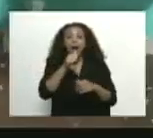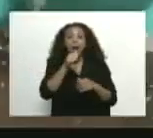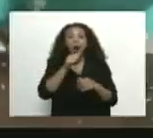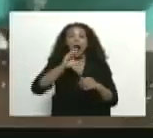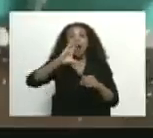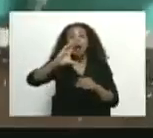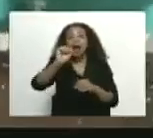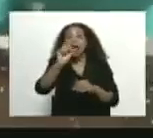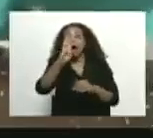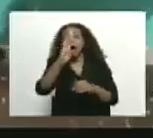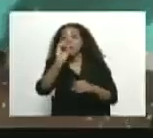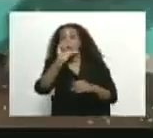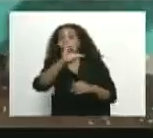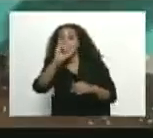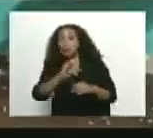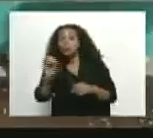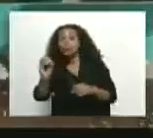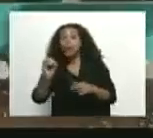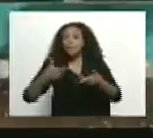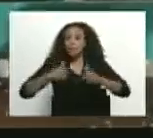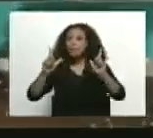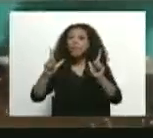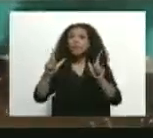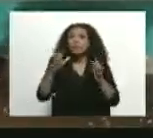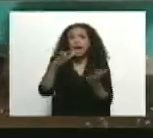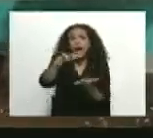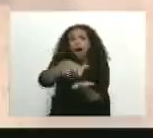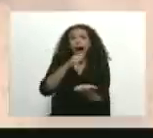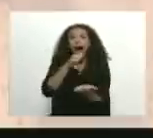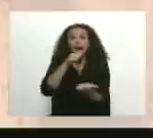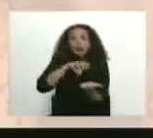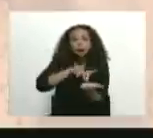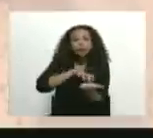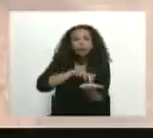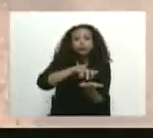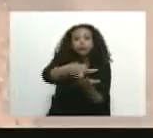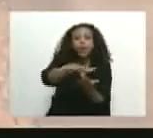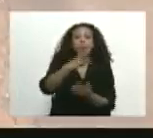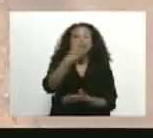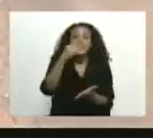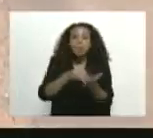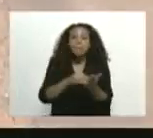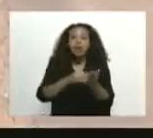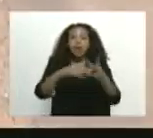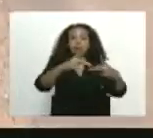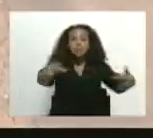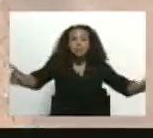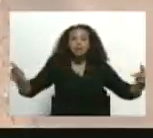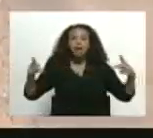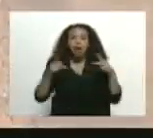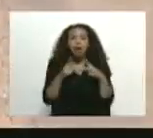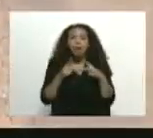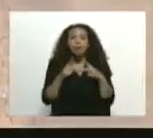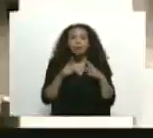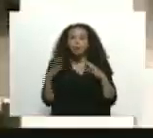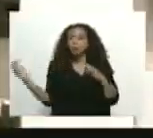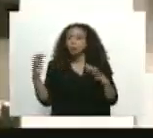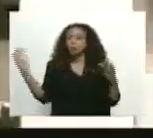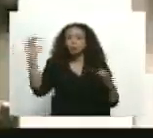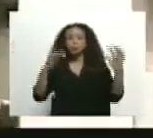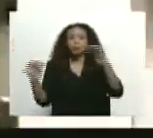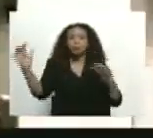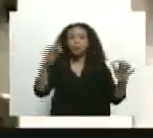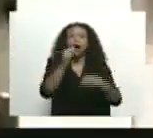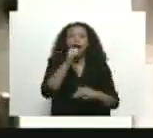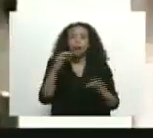Calabozo, que bueno, es histórica, eso nos permite el sistema de riego que alcanza solo 40.000 hectáreas, pero también las poligonales a través